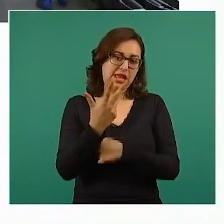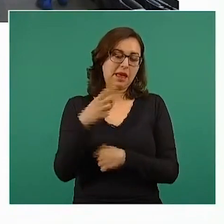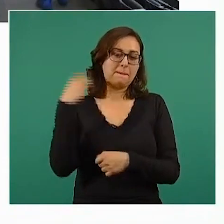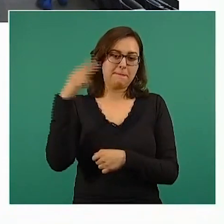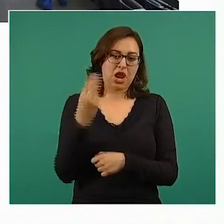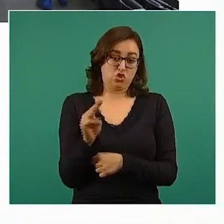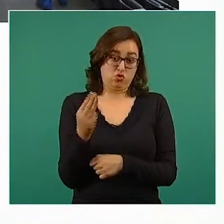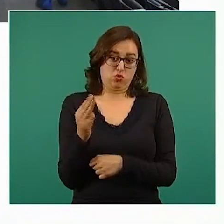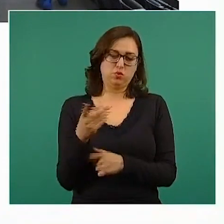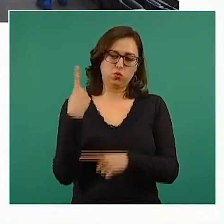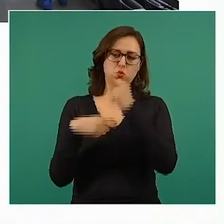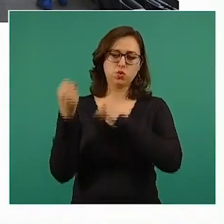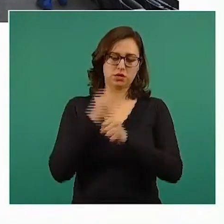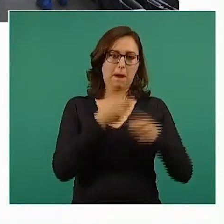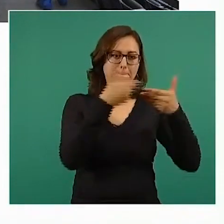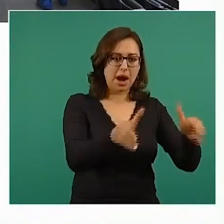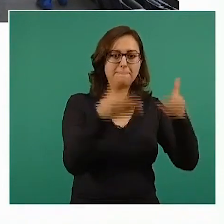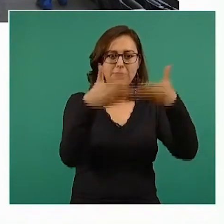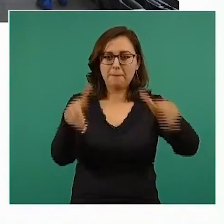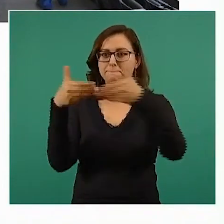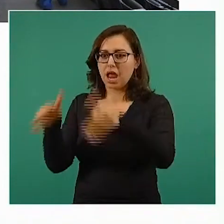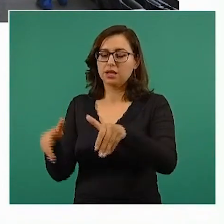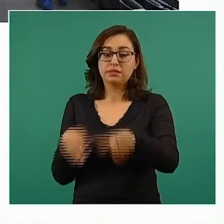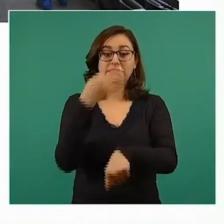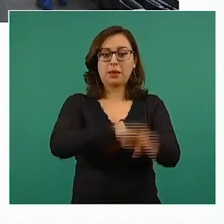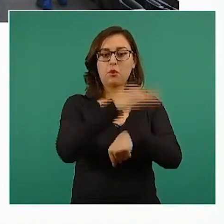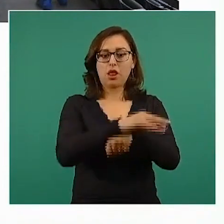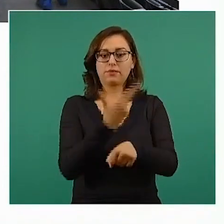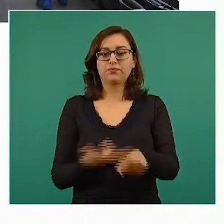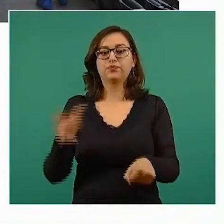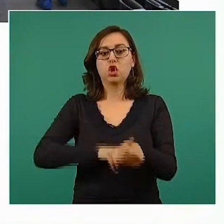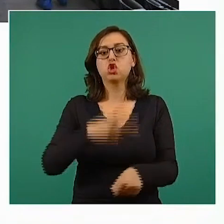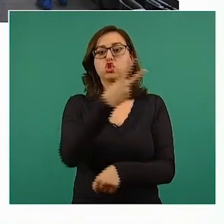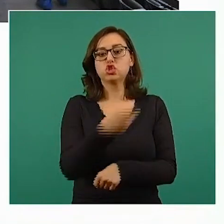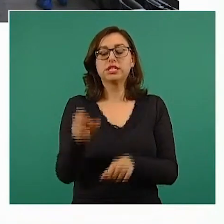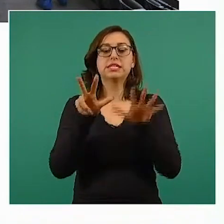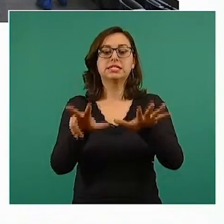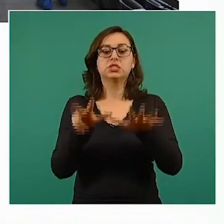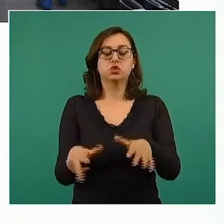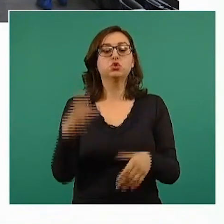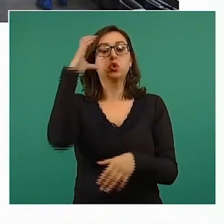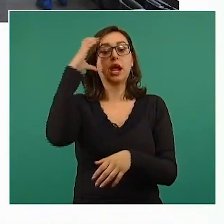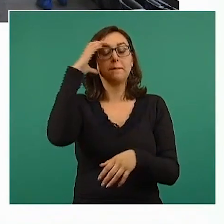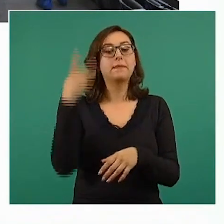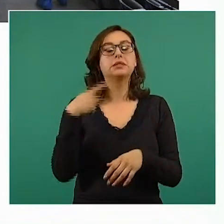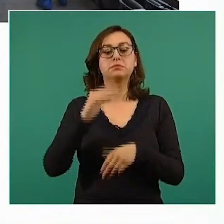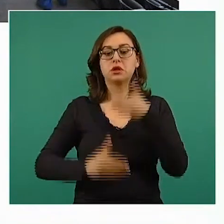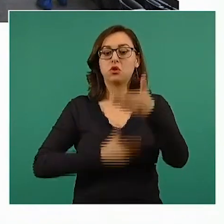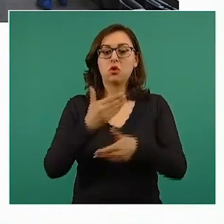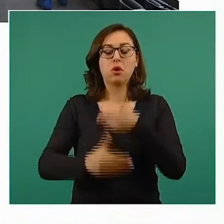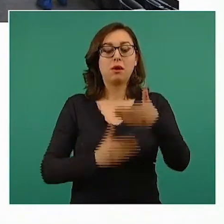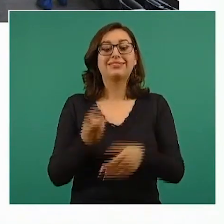de este centro garantizamos otorgar la atención con 218 camas en el momento de su apertura, pero llegamos hasta 340